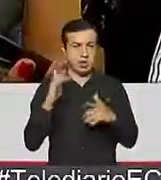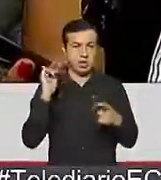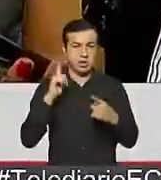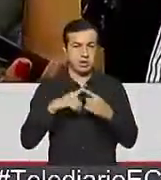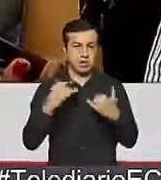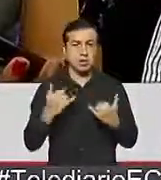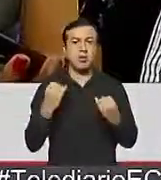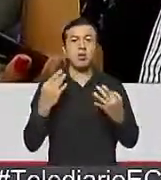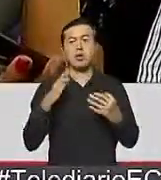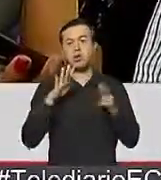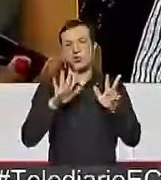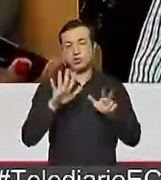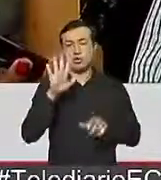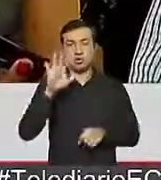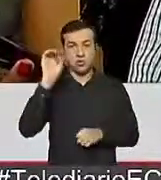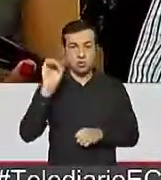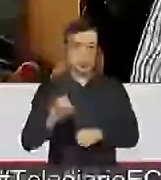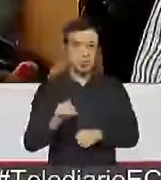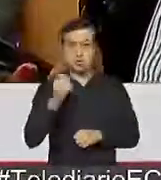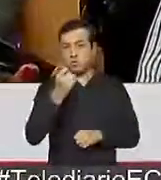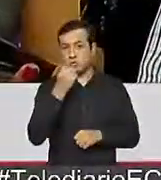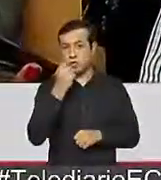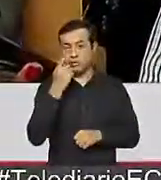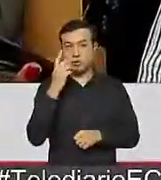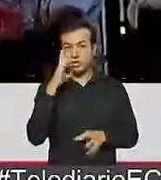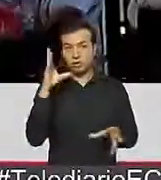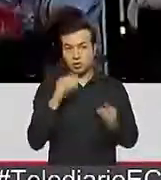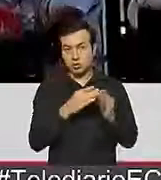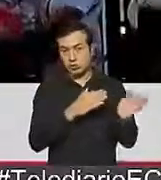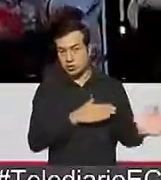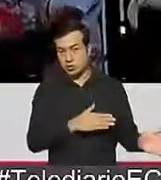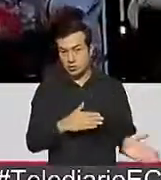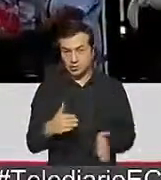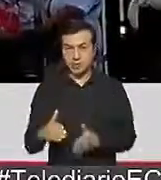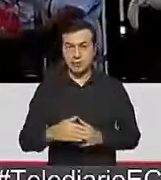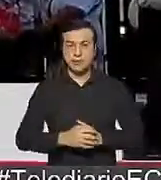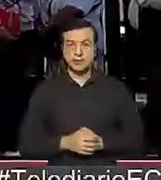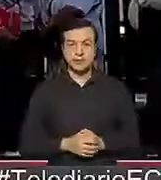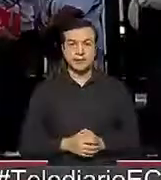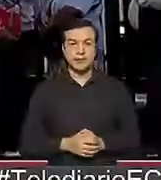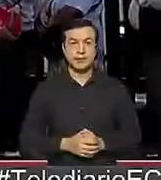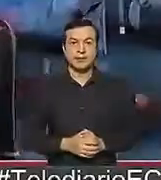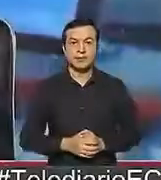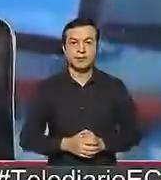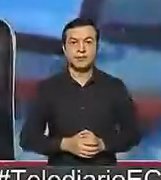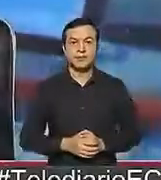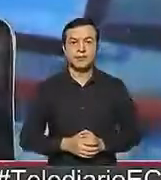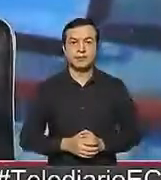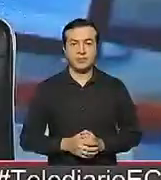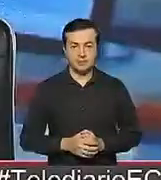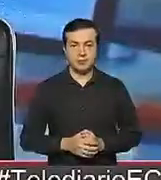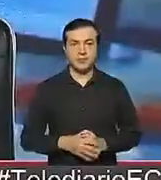hoy de aproximadamente un 85% de los medicamentos del cuadro básico. Javier Ceballos, Medios Públicos.